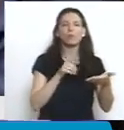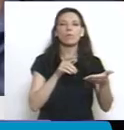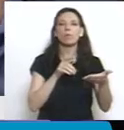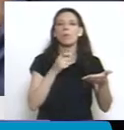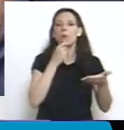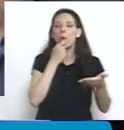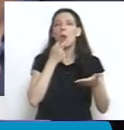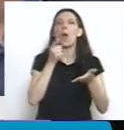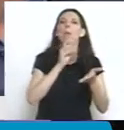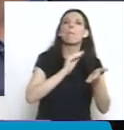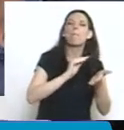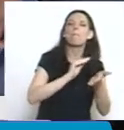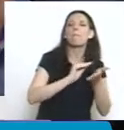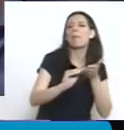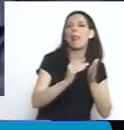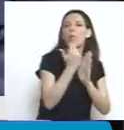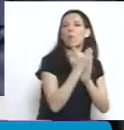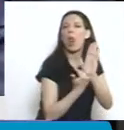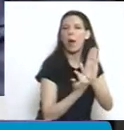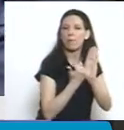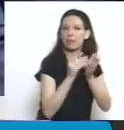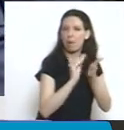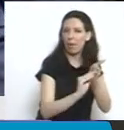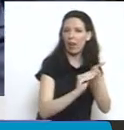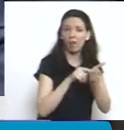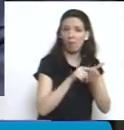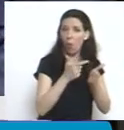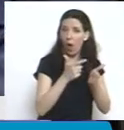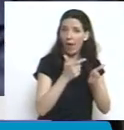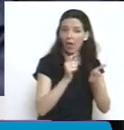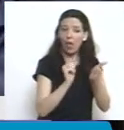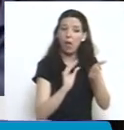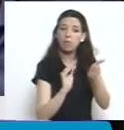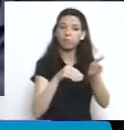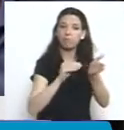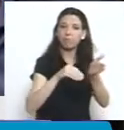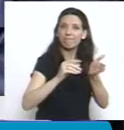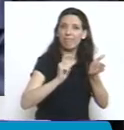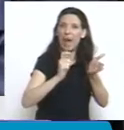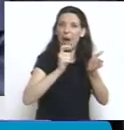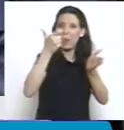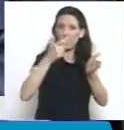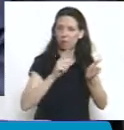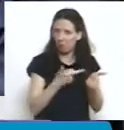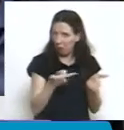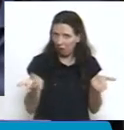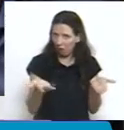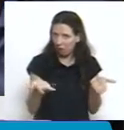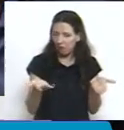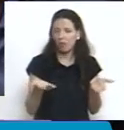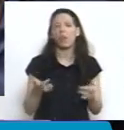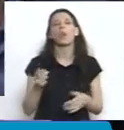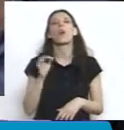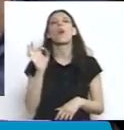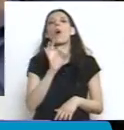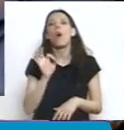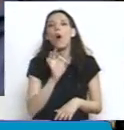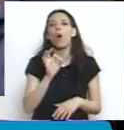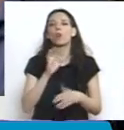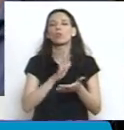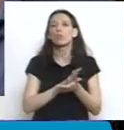programas de empleo, ya se han mencionado, y tampoco contiene una pauta salarial ni tampoco